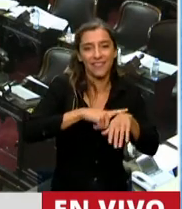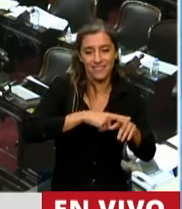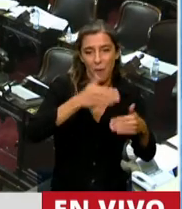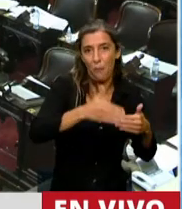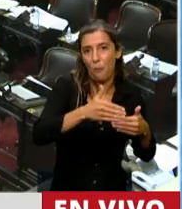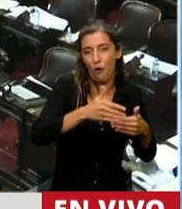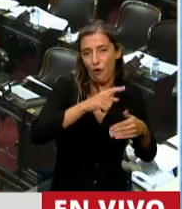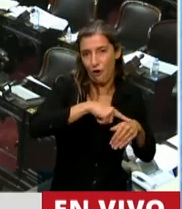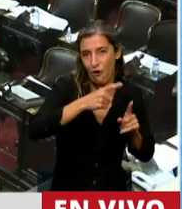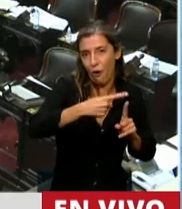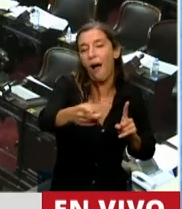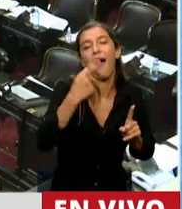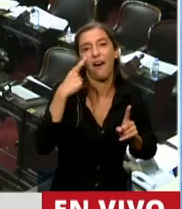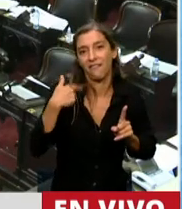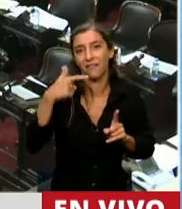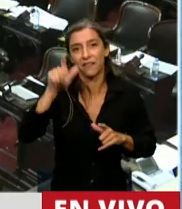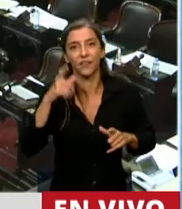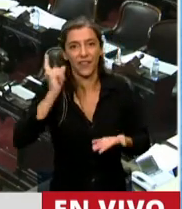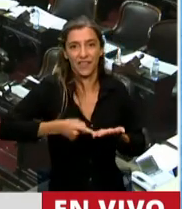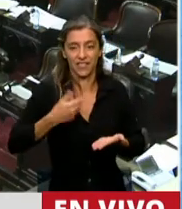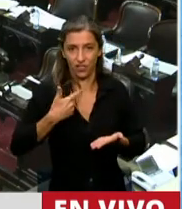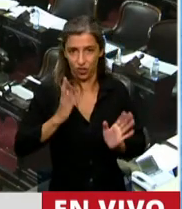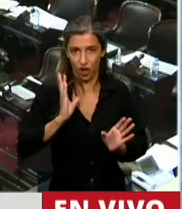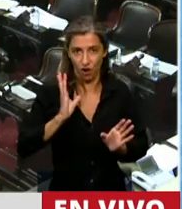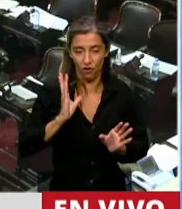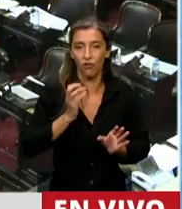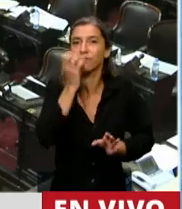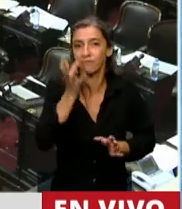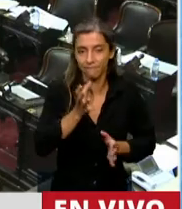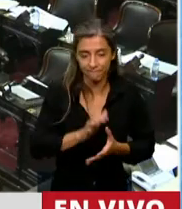al beneficio, el contribuyente,